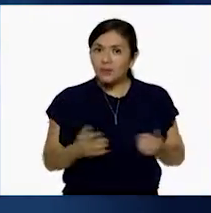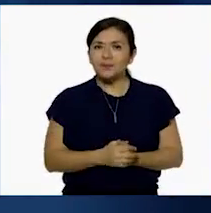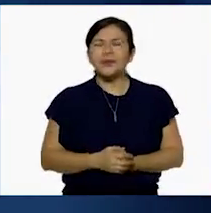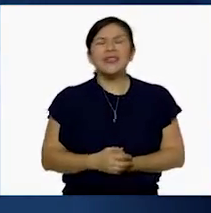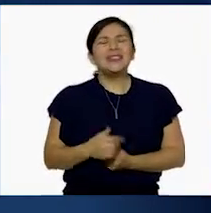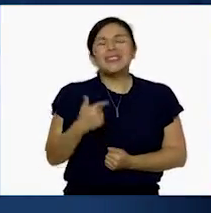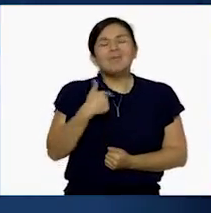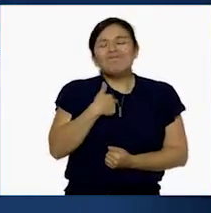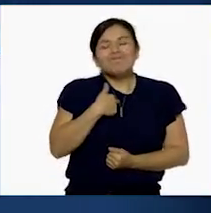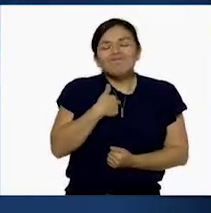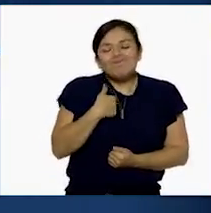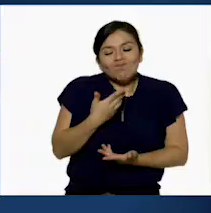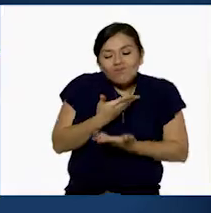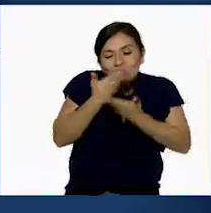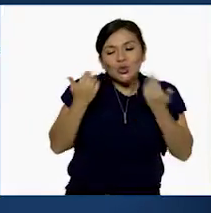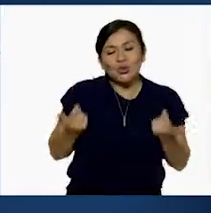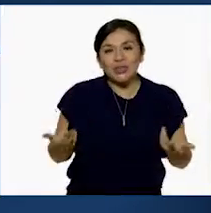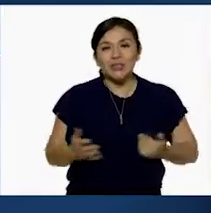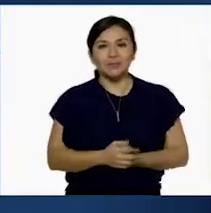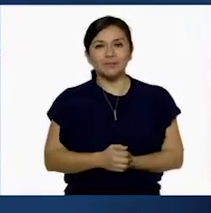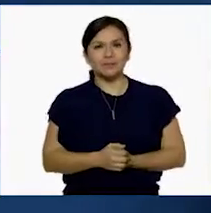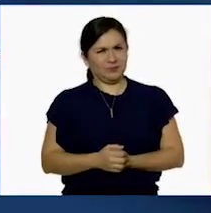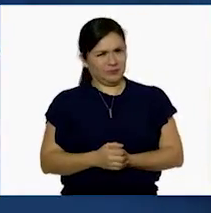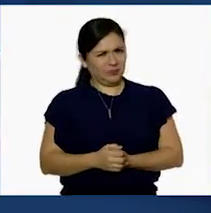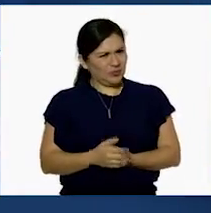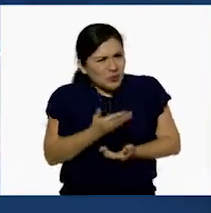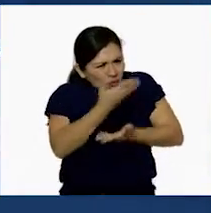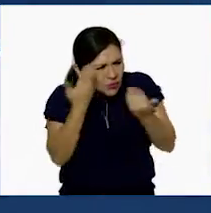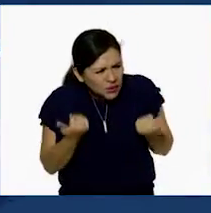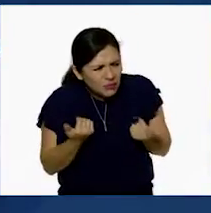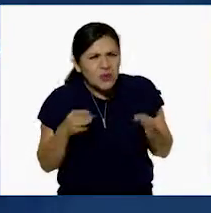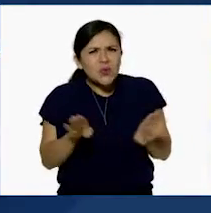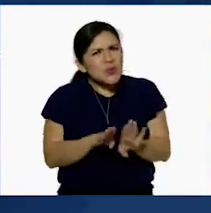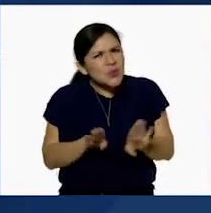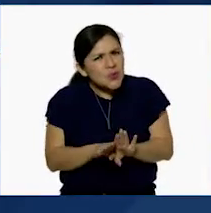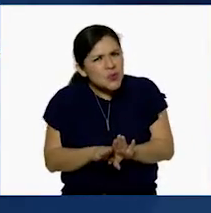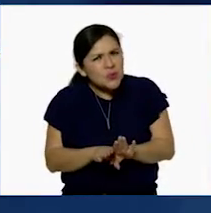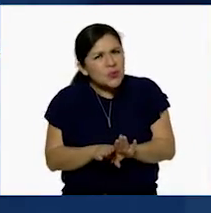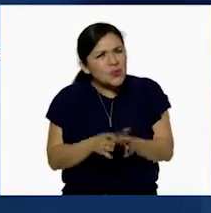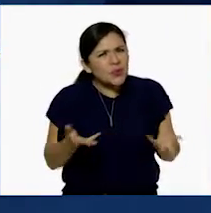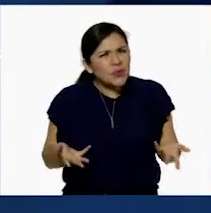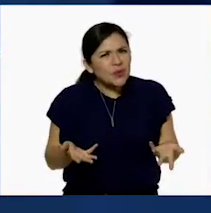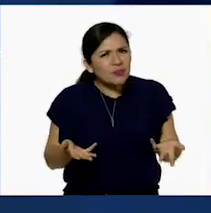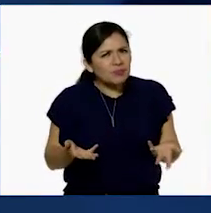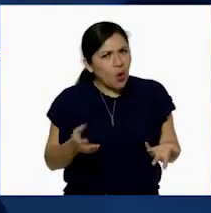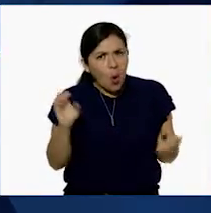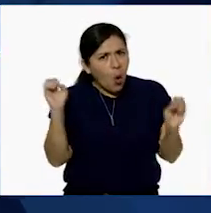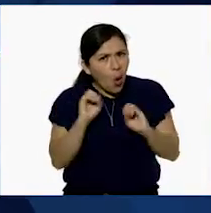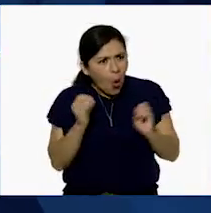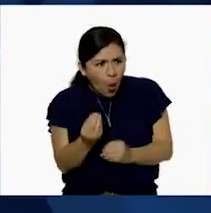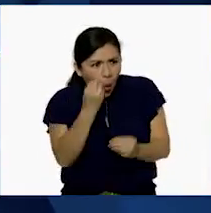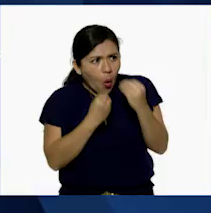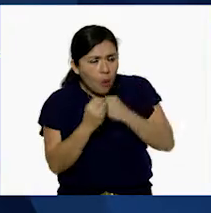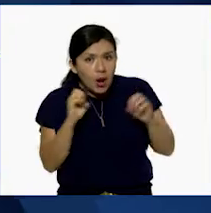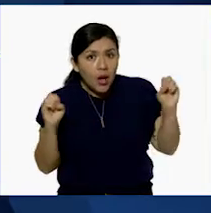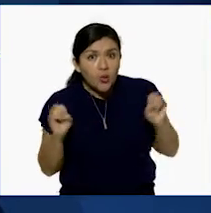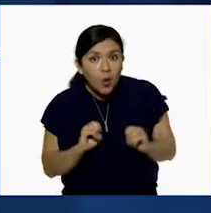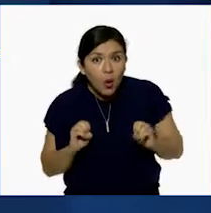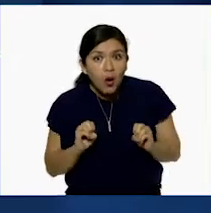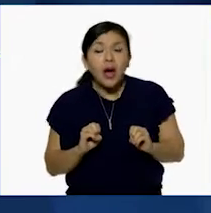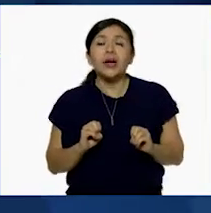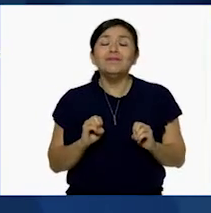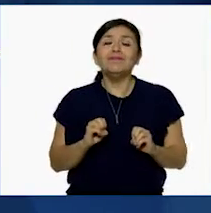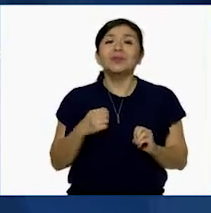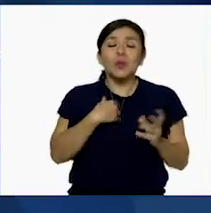«No sé», respondió Volodia. «¿Cómo que no lo sabes?», replicó el padre. «¿Acaso no lo comiste?». «Lo